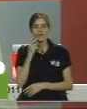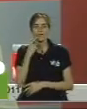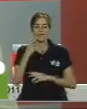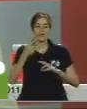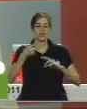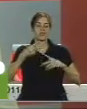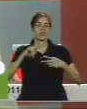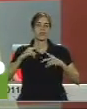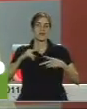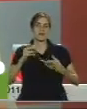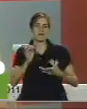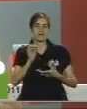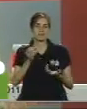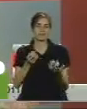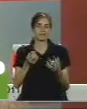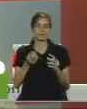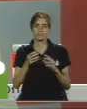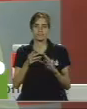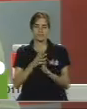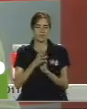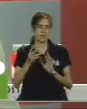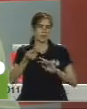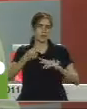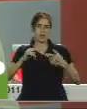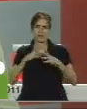tergiversa o descontextualiza